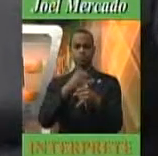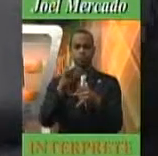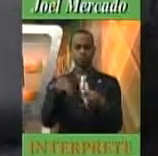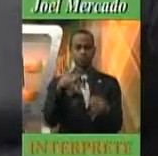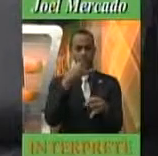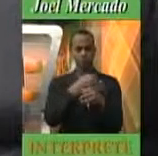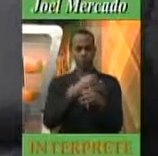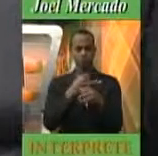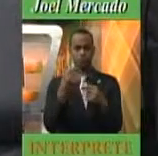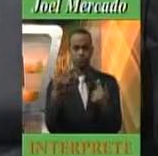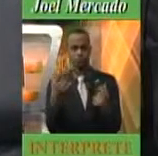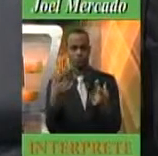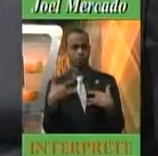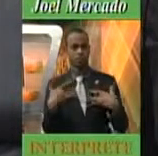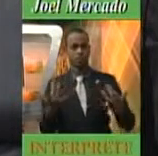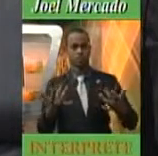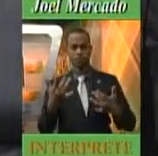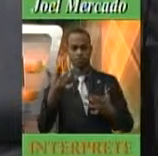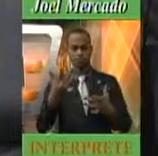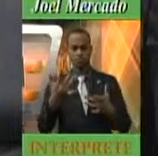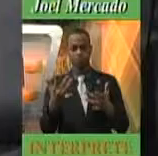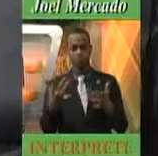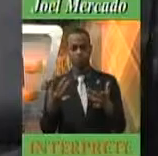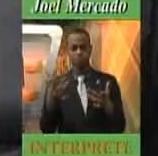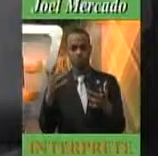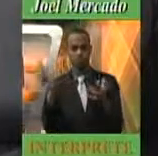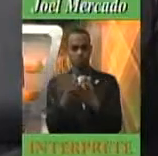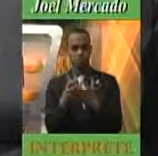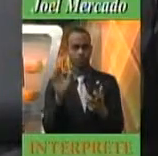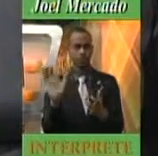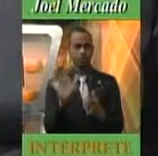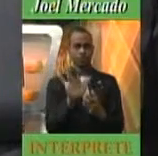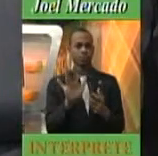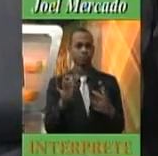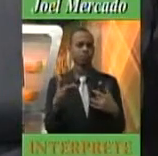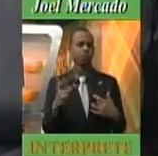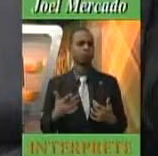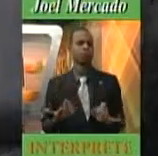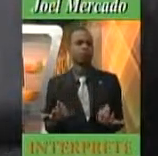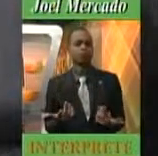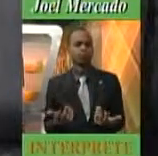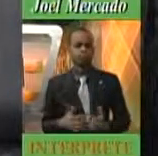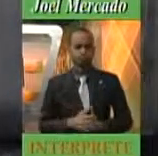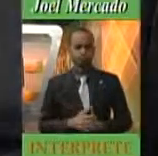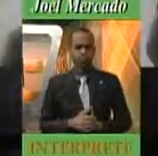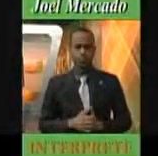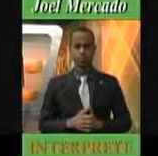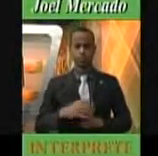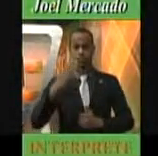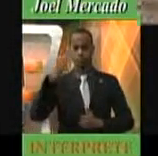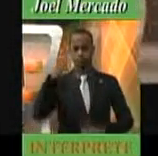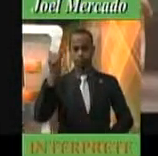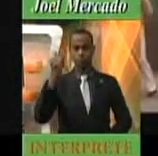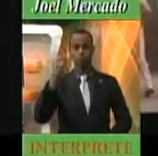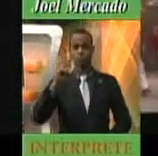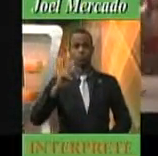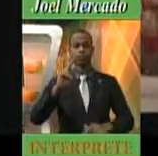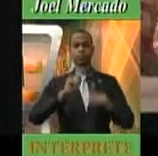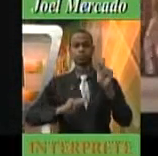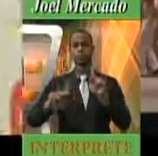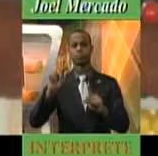que administran y tienen que ver con ese entorno, con la persona, porque el centro es la